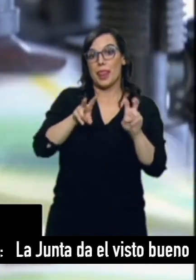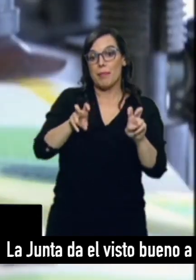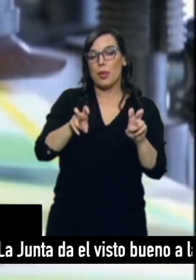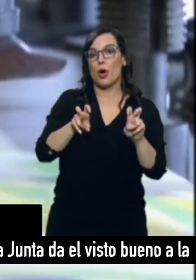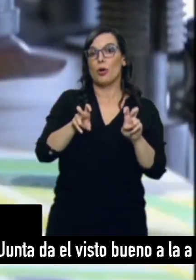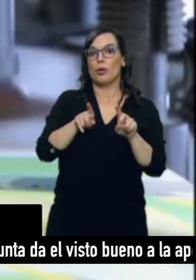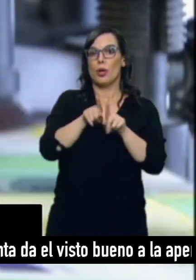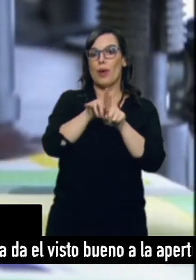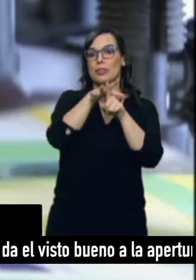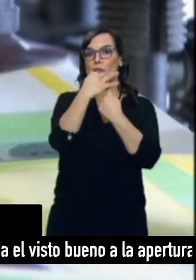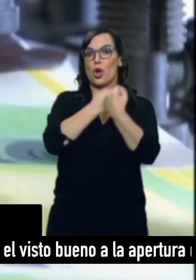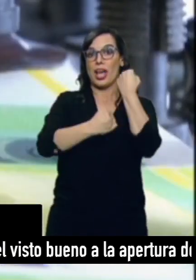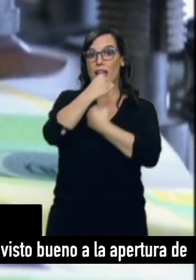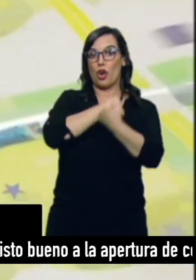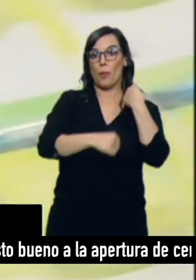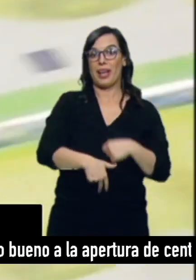Europea.